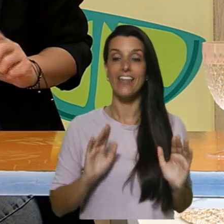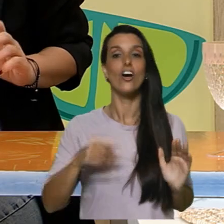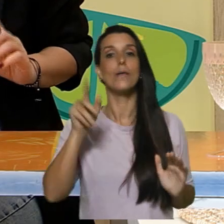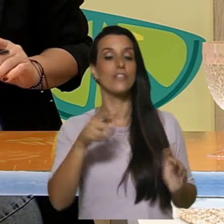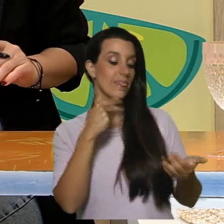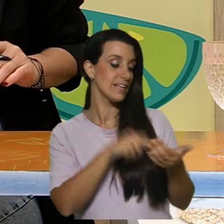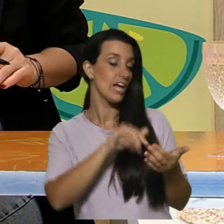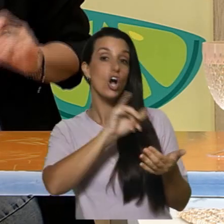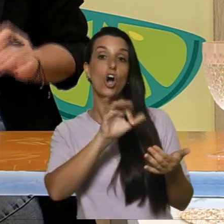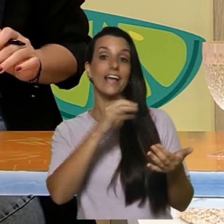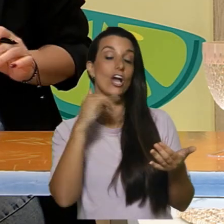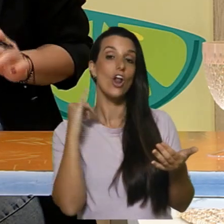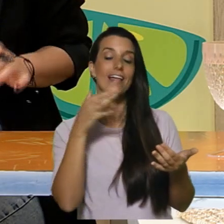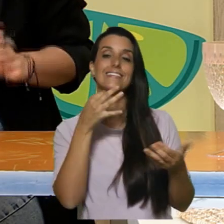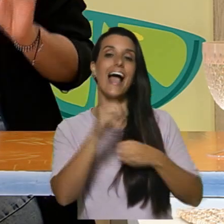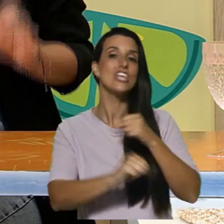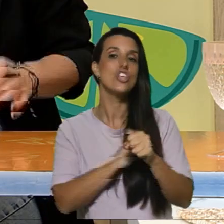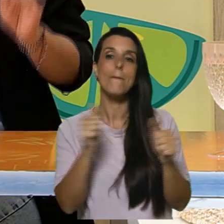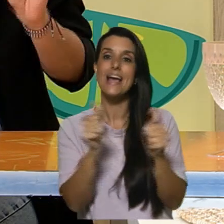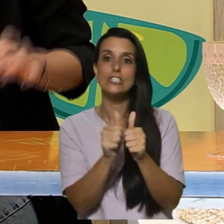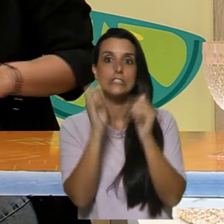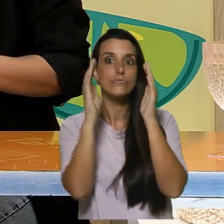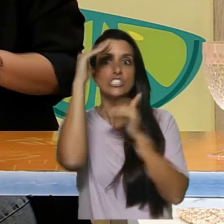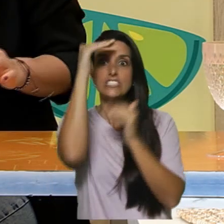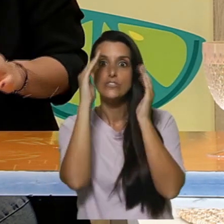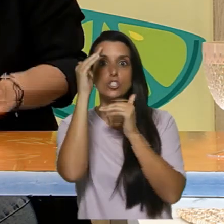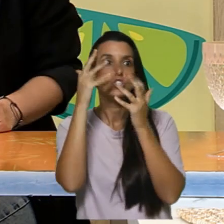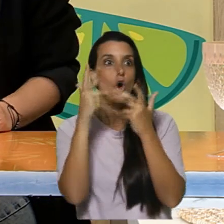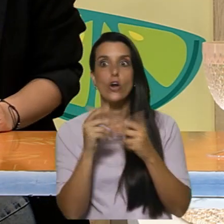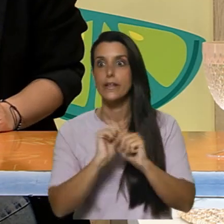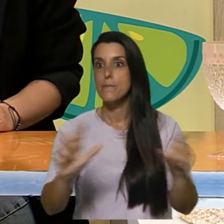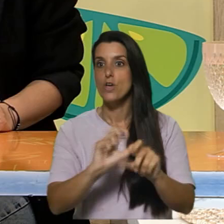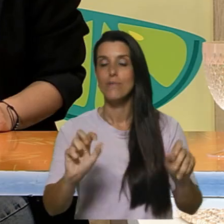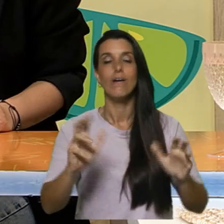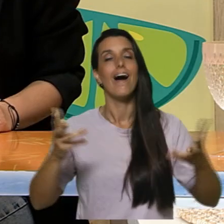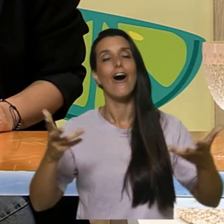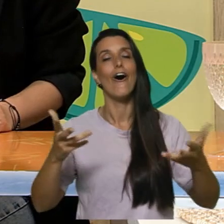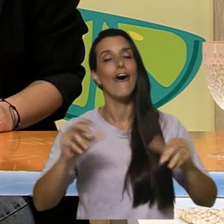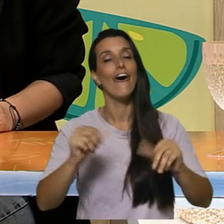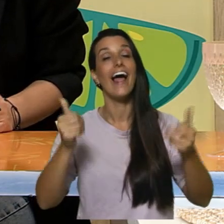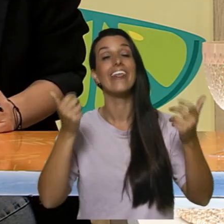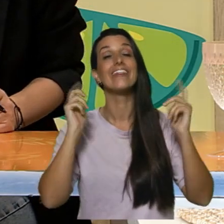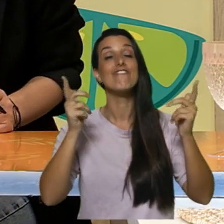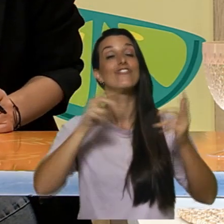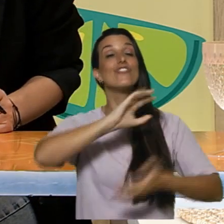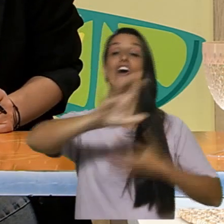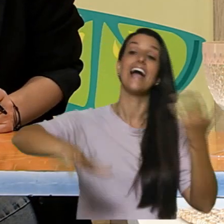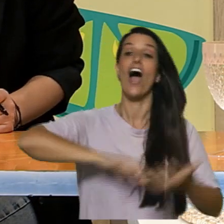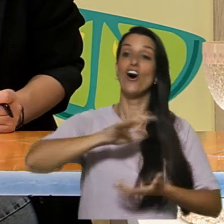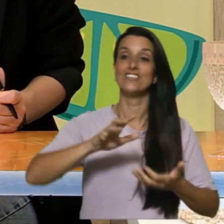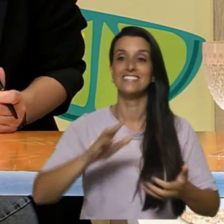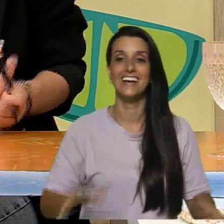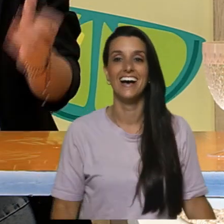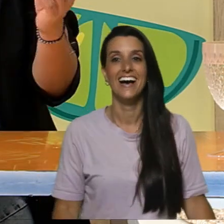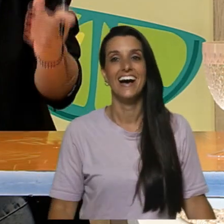dice, Jorge de Colonia nos dice, viví años con una persona obsesiva, compulsiva con el orden. Ahora disfruto del caos. Y sí,